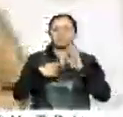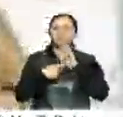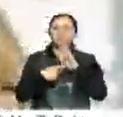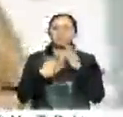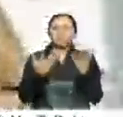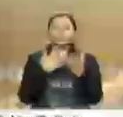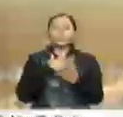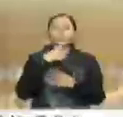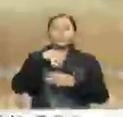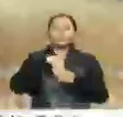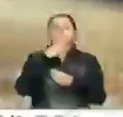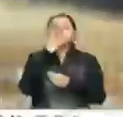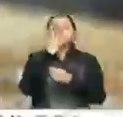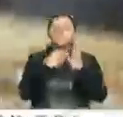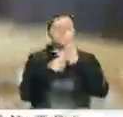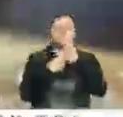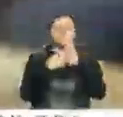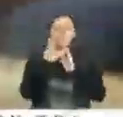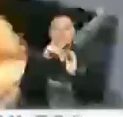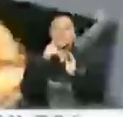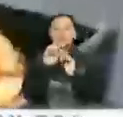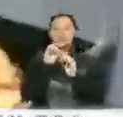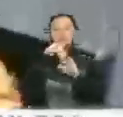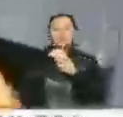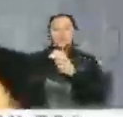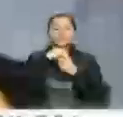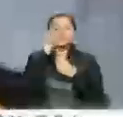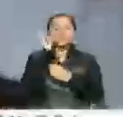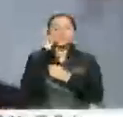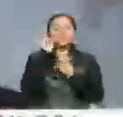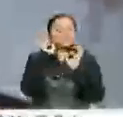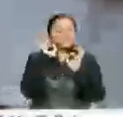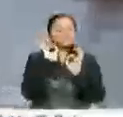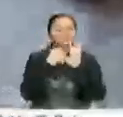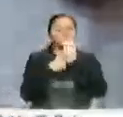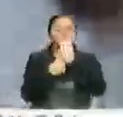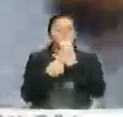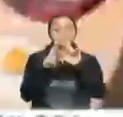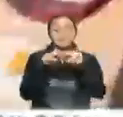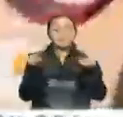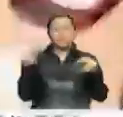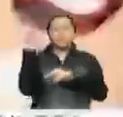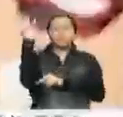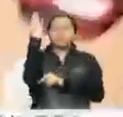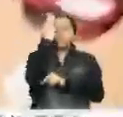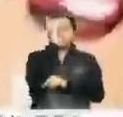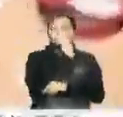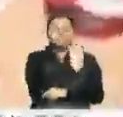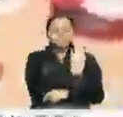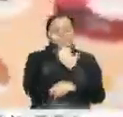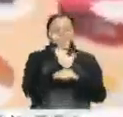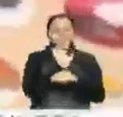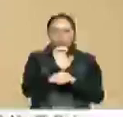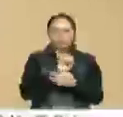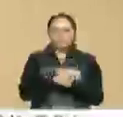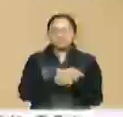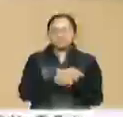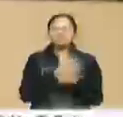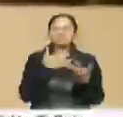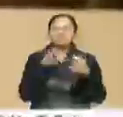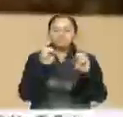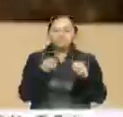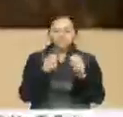en China, se presentó a la tagua como un fruto natural único, originario en los bosques húmedos tropicales del Ecuador, del cual